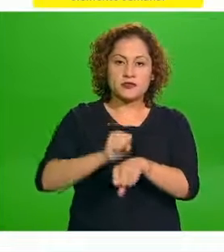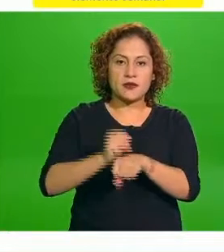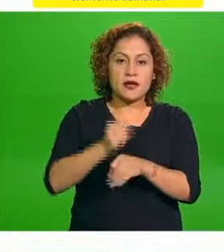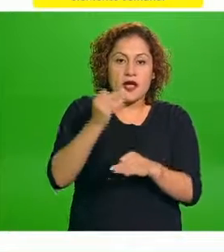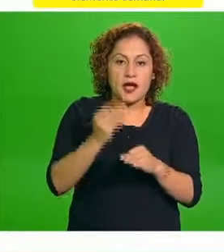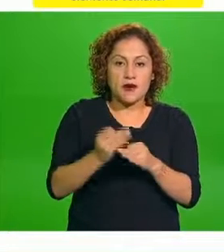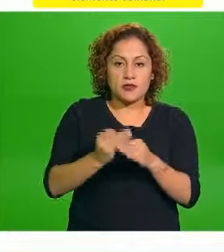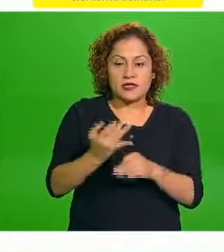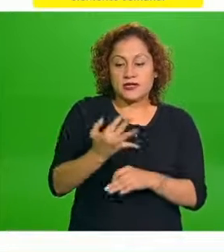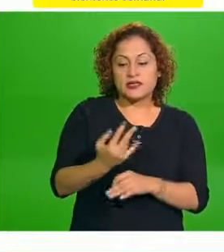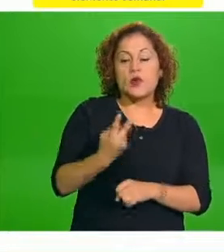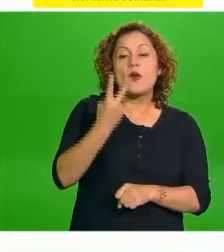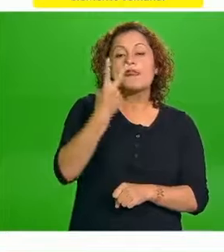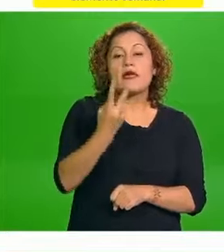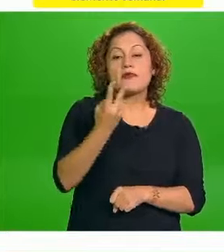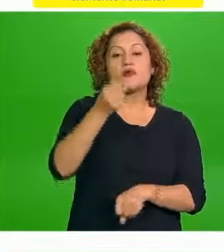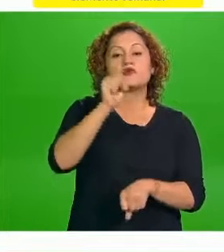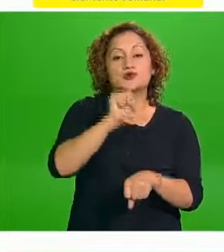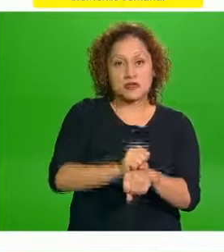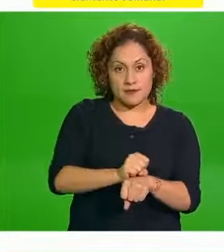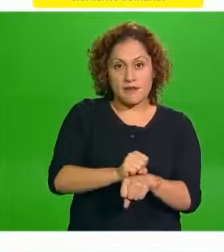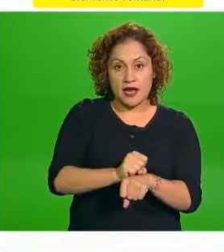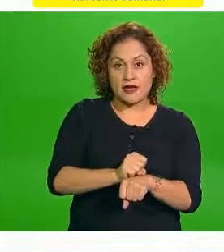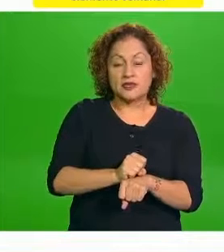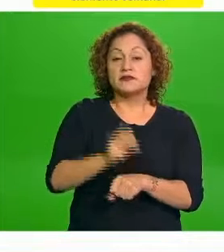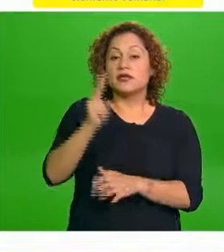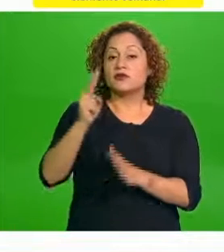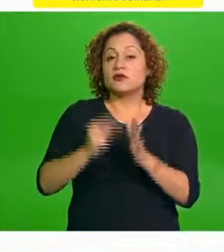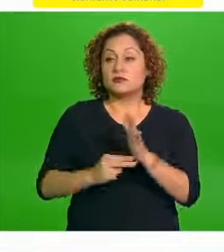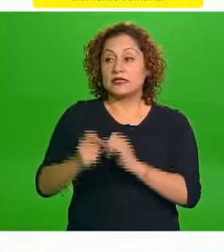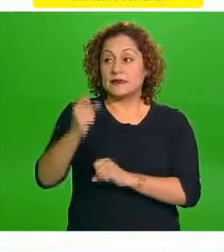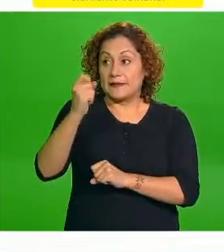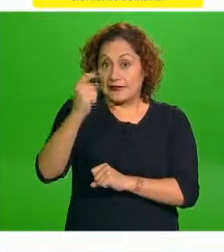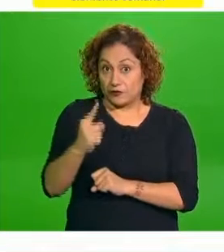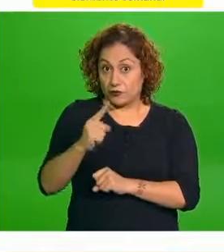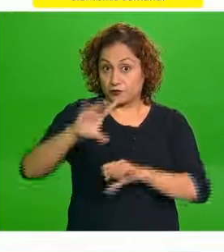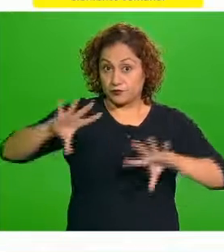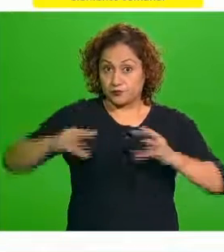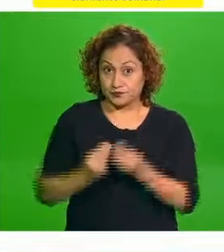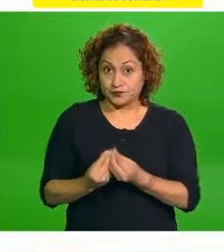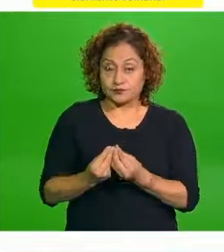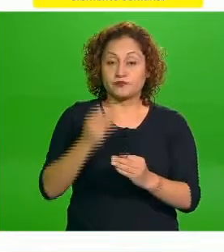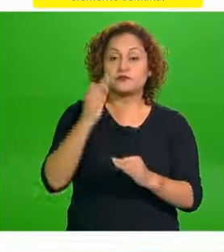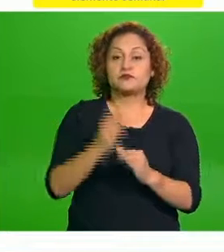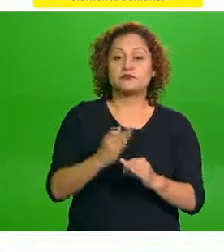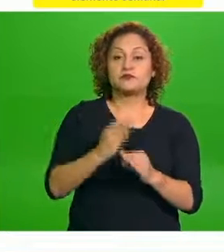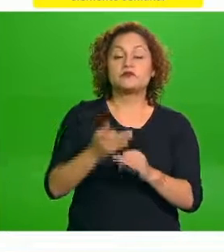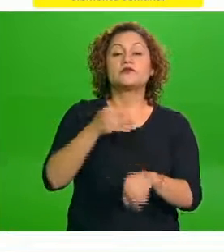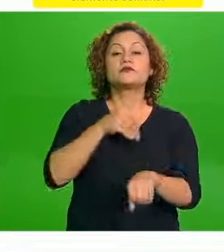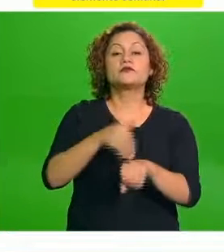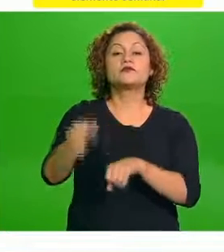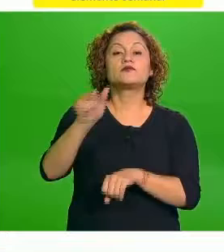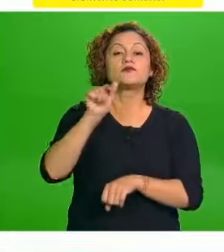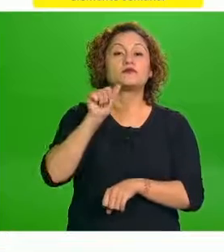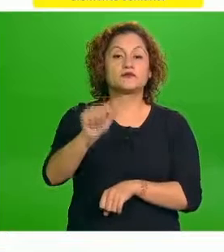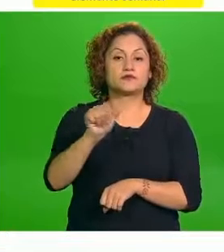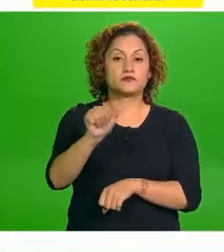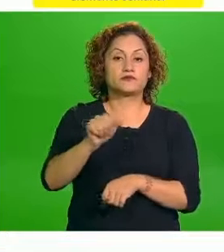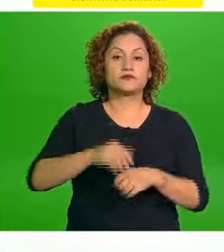52 semanas epidemiológicas que tendrá este 2021, vamos en la semana epidemiológica número 16. La